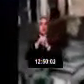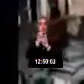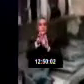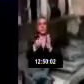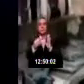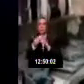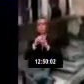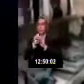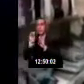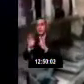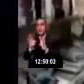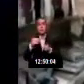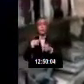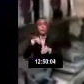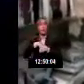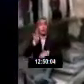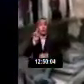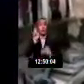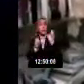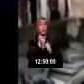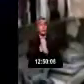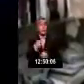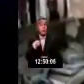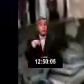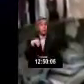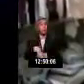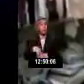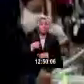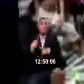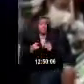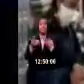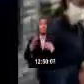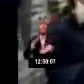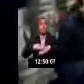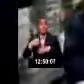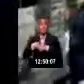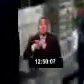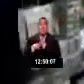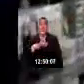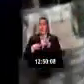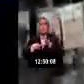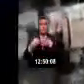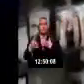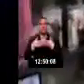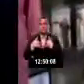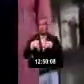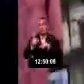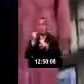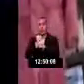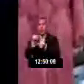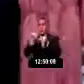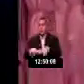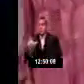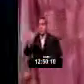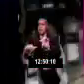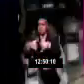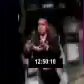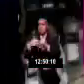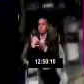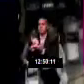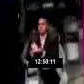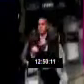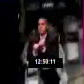cuenta con 4 trabajadores. Pese a las dificultades que ha enfrentado por la emergencia sanitaria, ha decidido mantener los puestos de trabajo. Hacemos